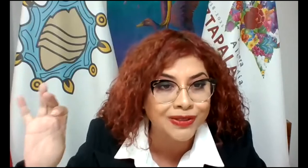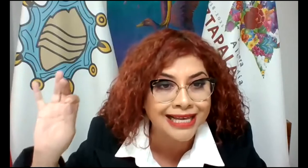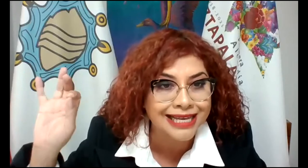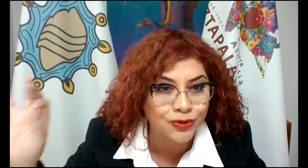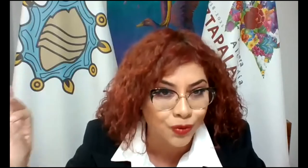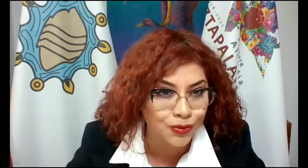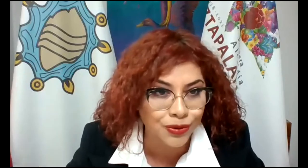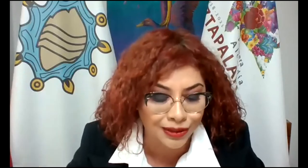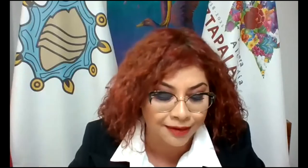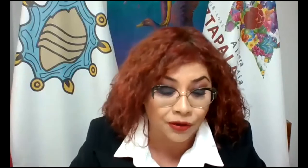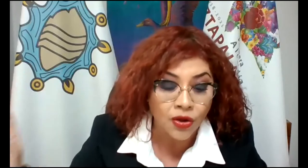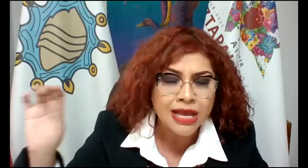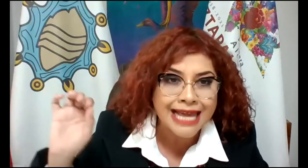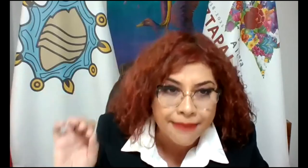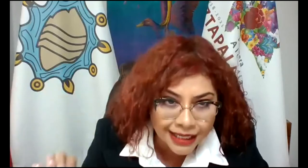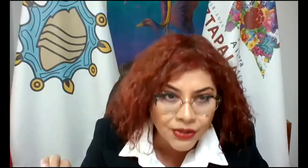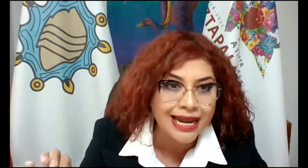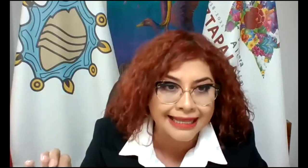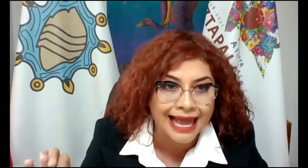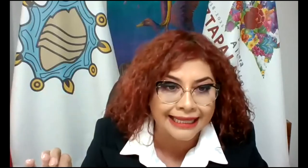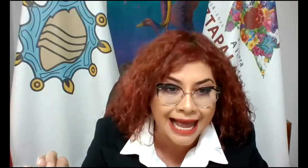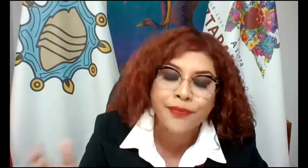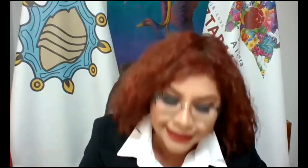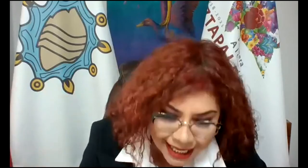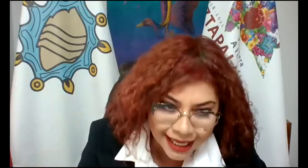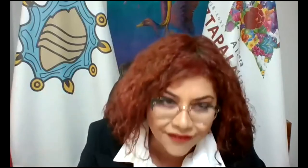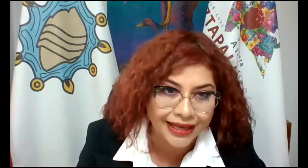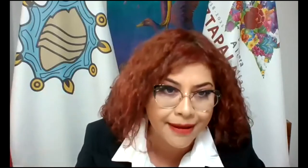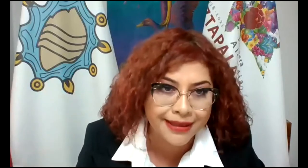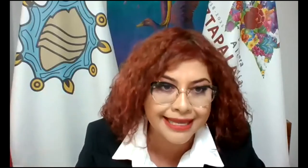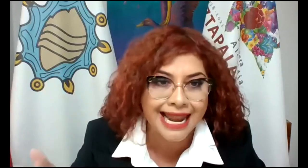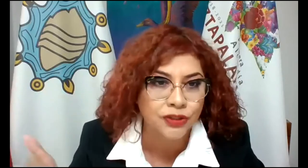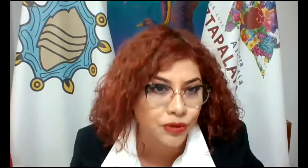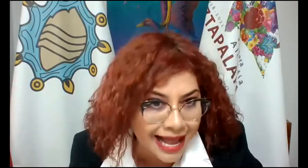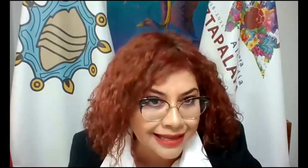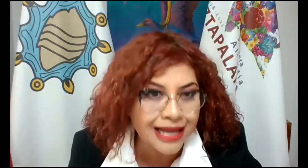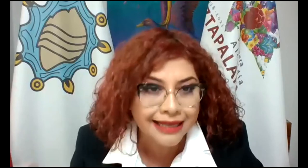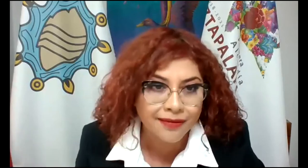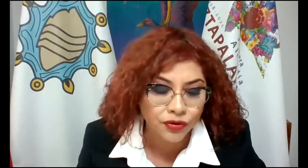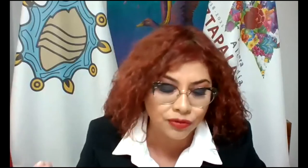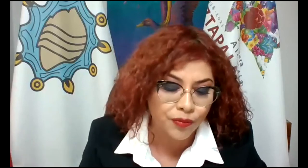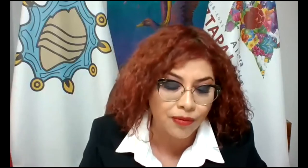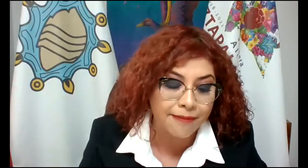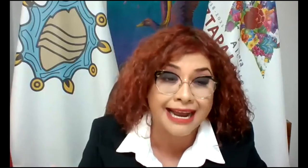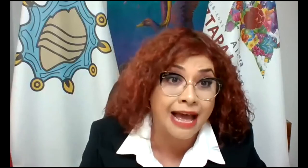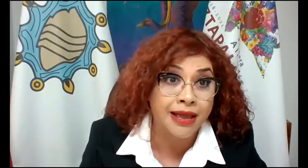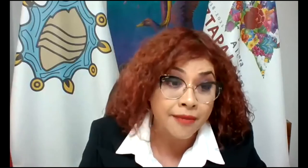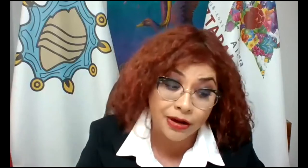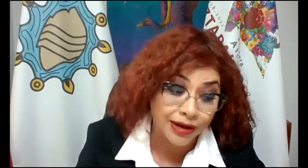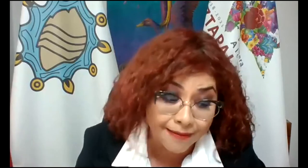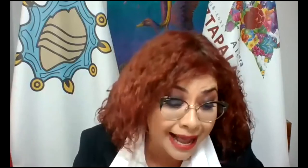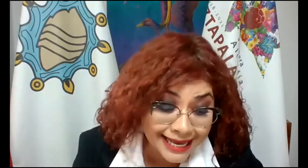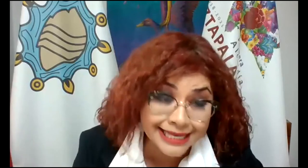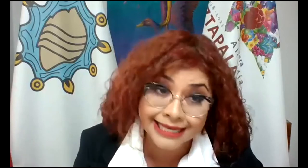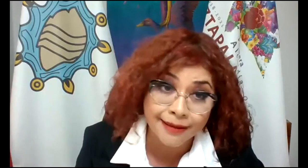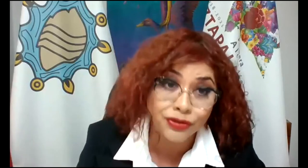las cosas en su justo término. Y hablando de letalidad, pues sí, efectivamente en la ciudad tenemos un problema grave, pero